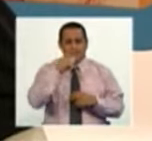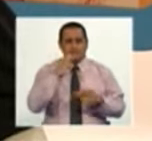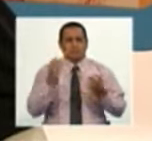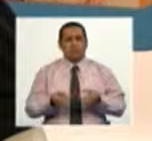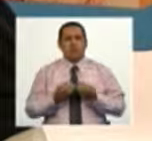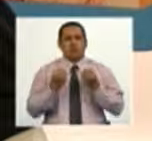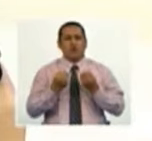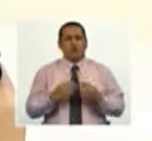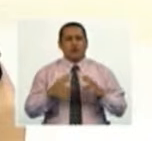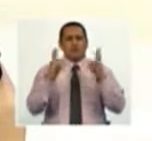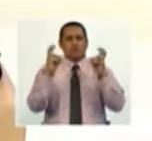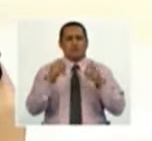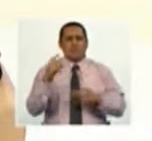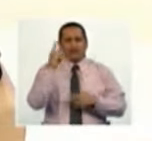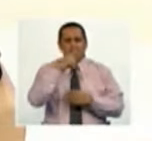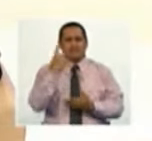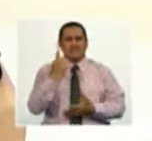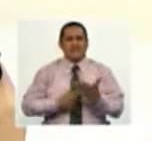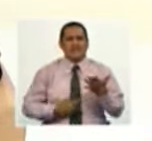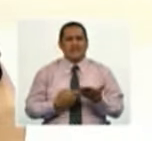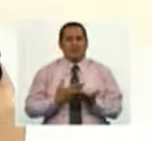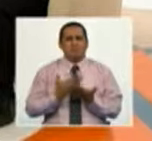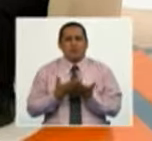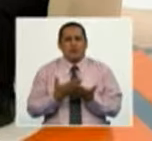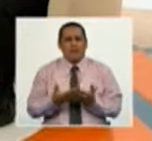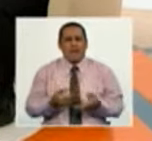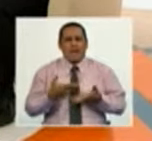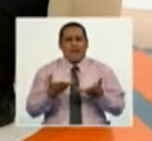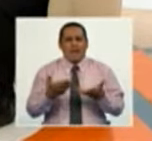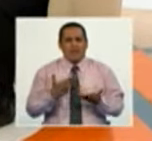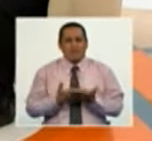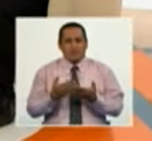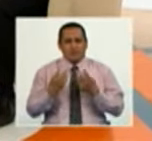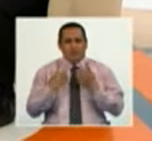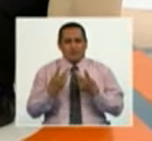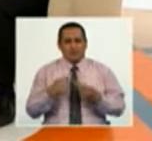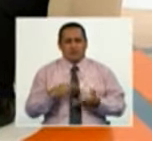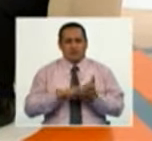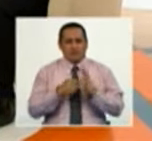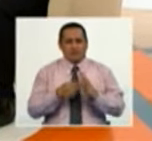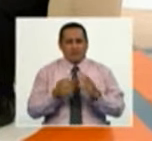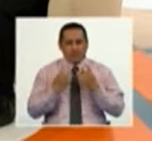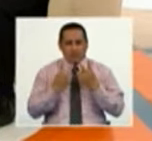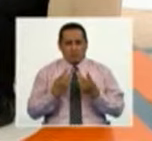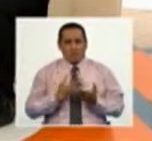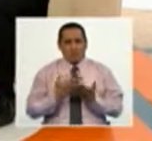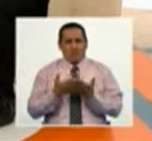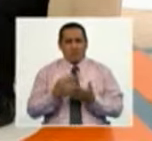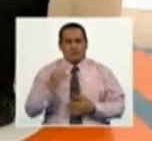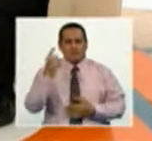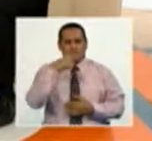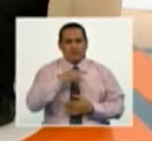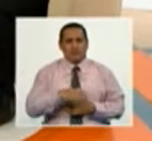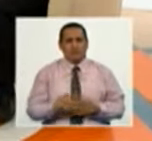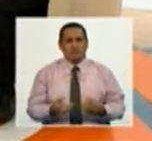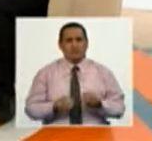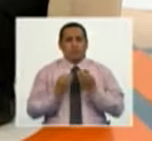complicado. ¿Por qué era un tema complicado? ¿Qué circunstancias del hecho nos permiten llegar a esa